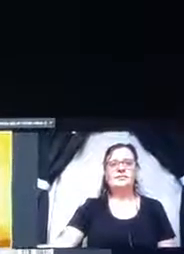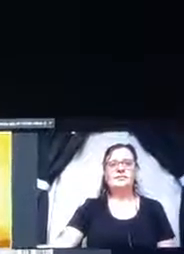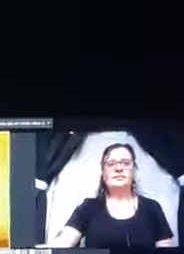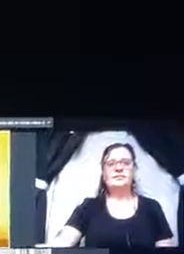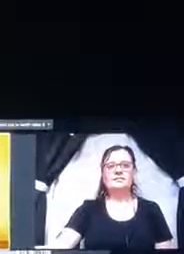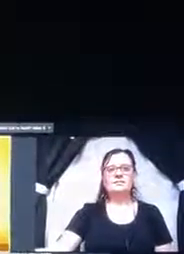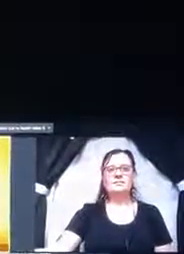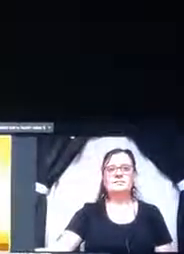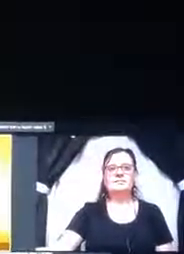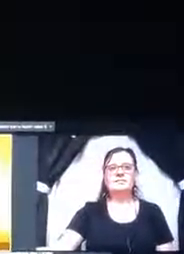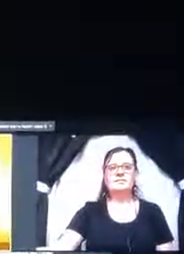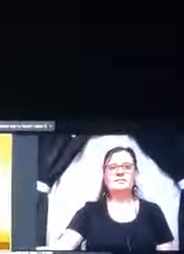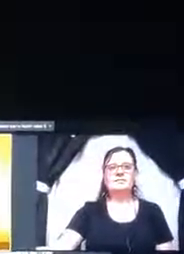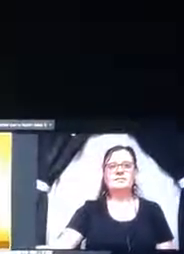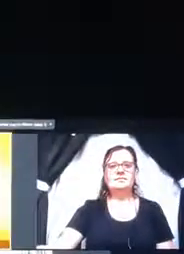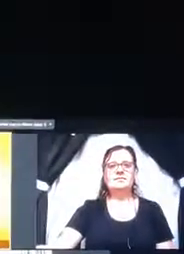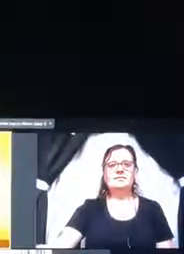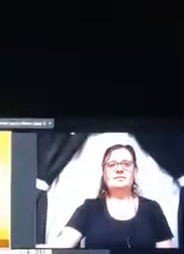Ya lo di vuelta.